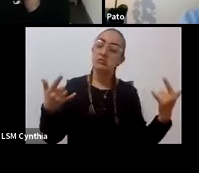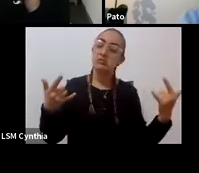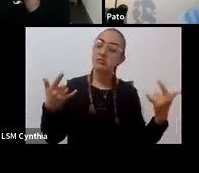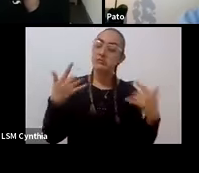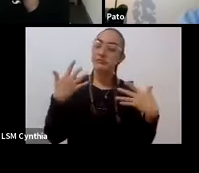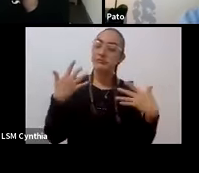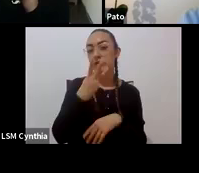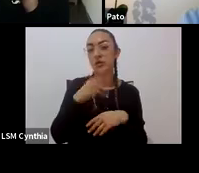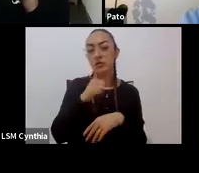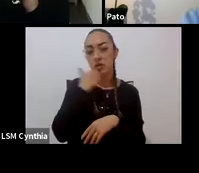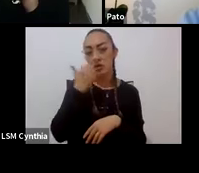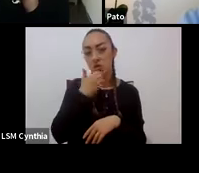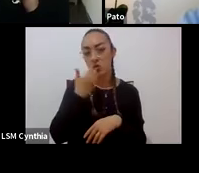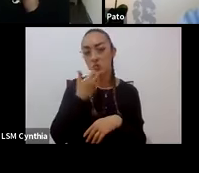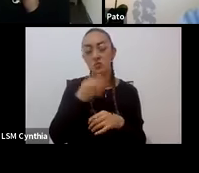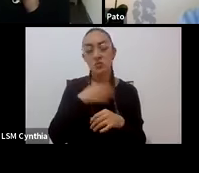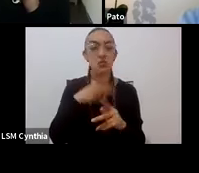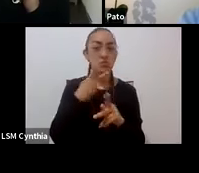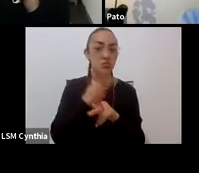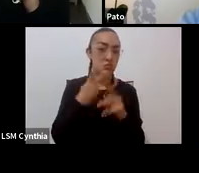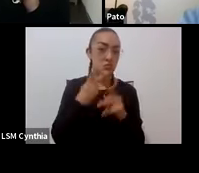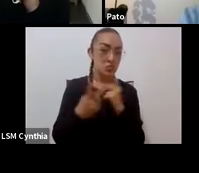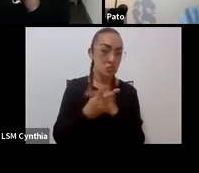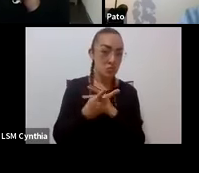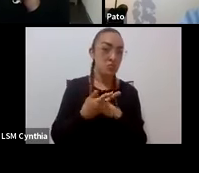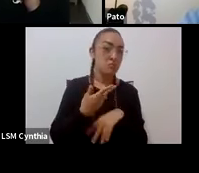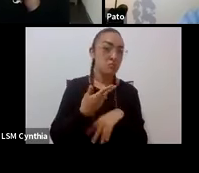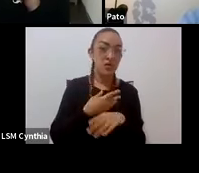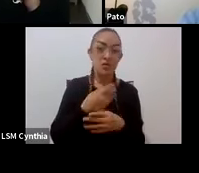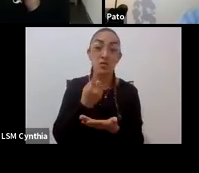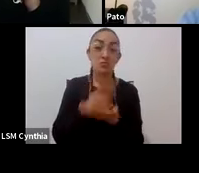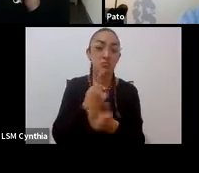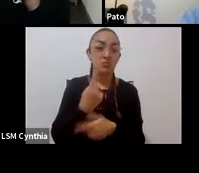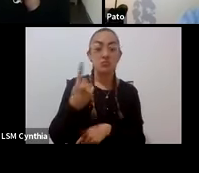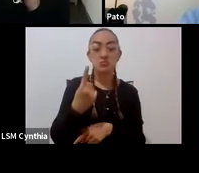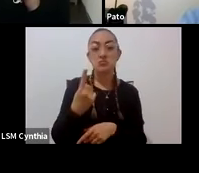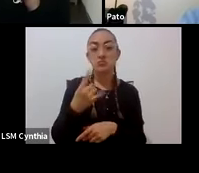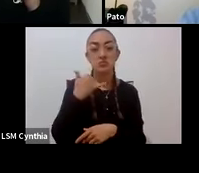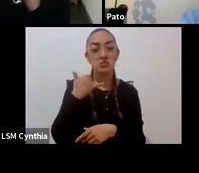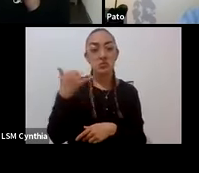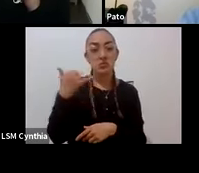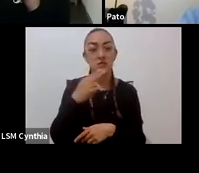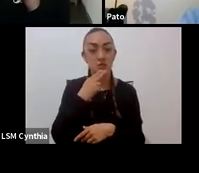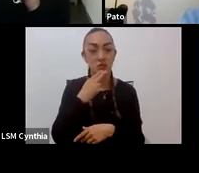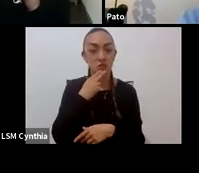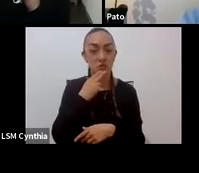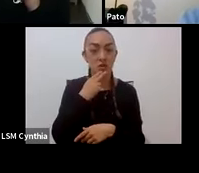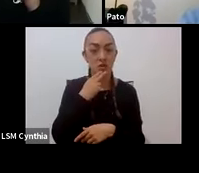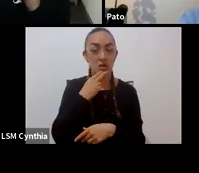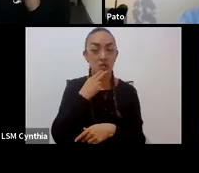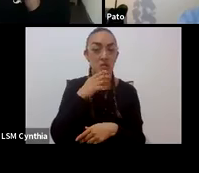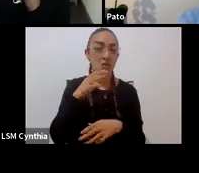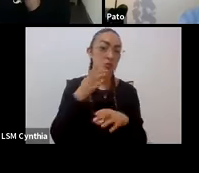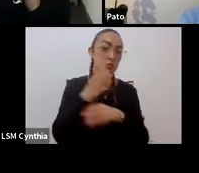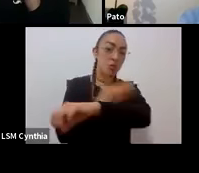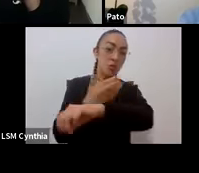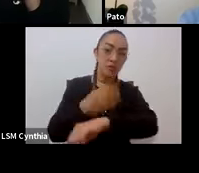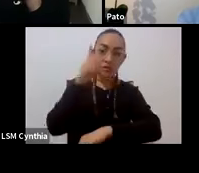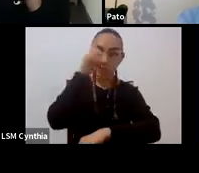solo celular y apoyándose en asesorías que les daban compañeros, 3 chicas además del Estado de